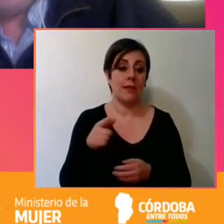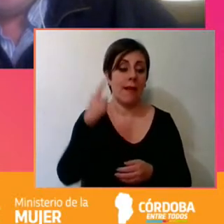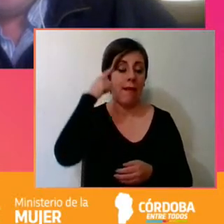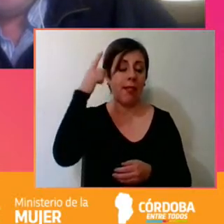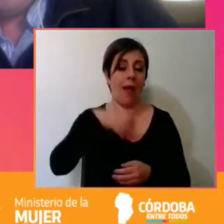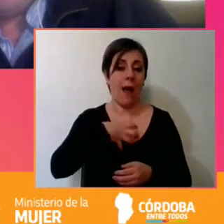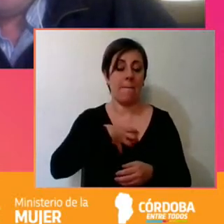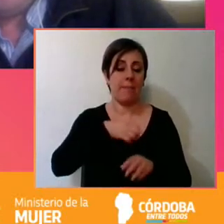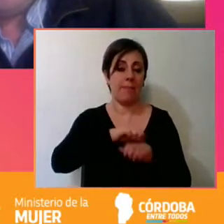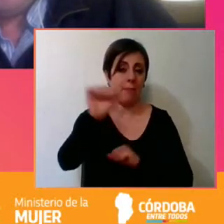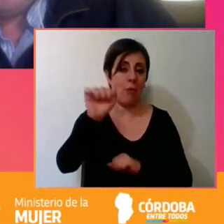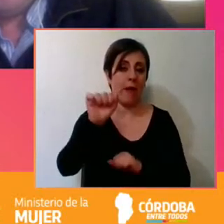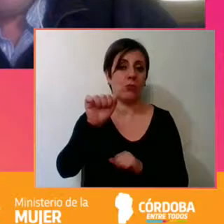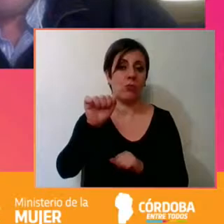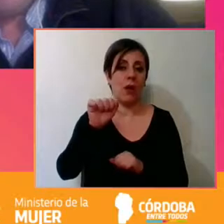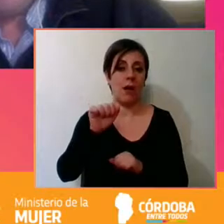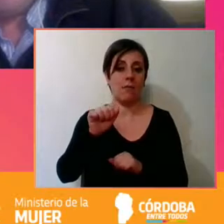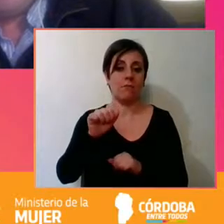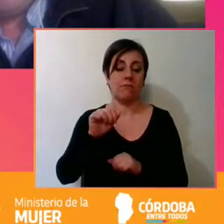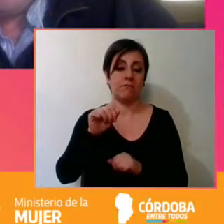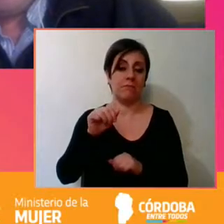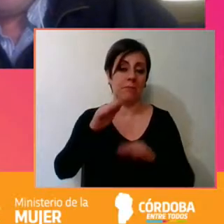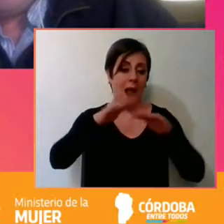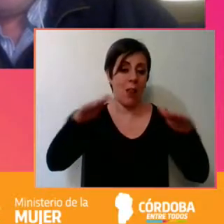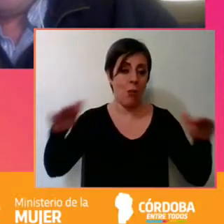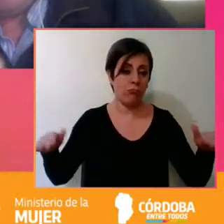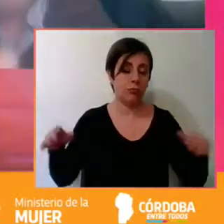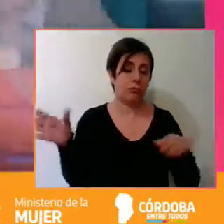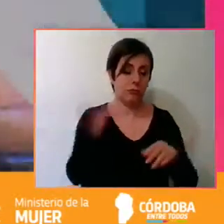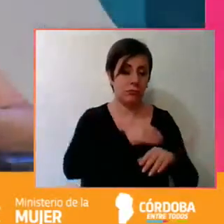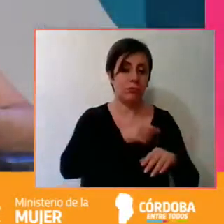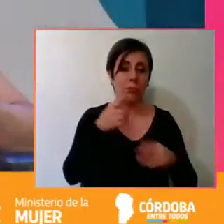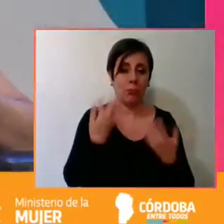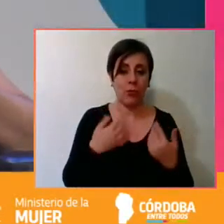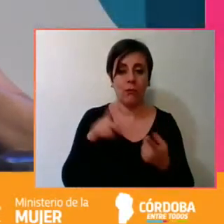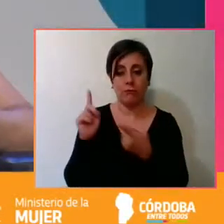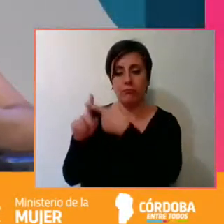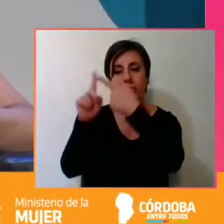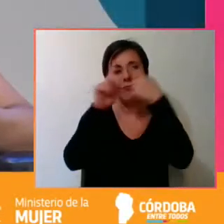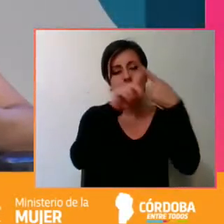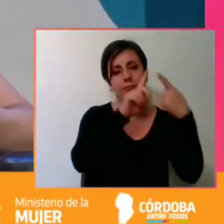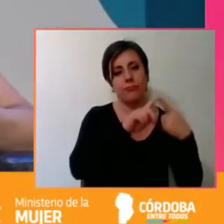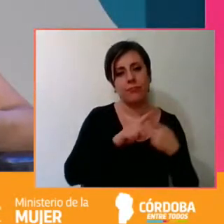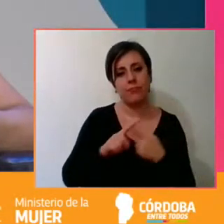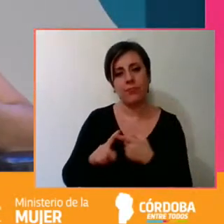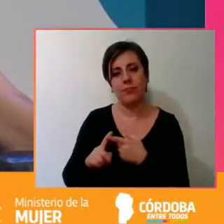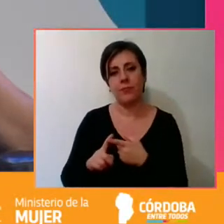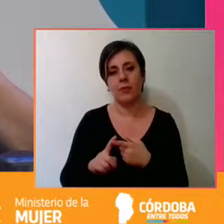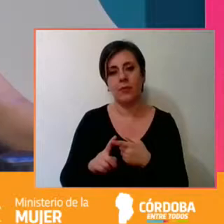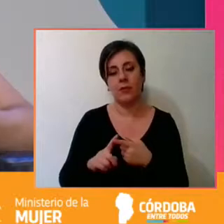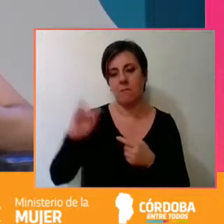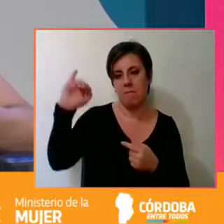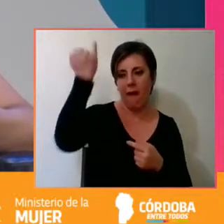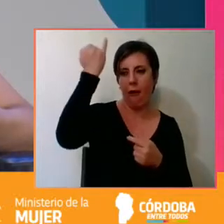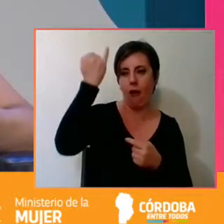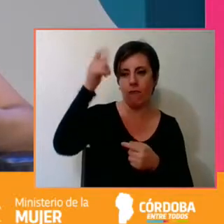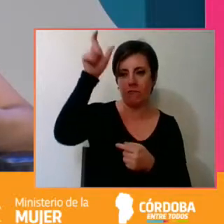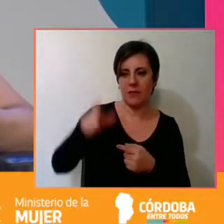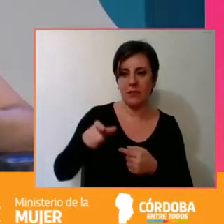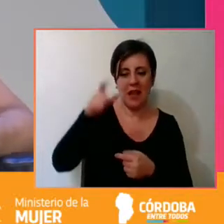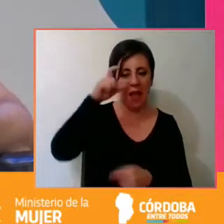que nuestras alumnas y alumnos puedan tener contacto con los número uno del mundo, con las expertas